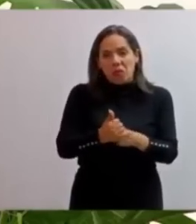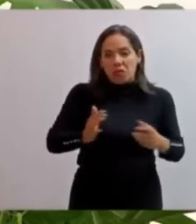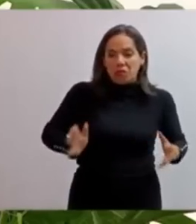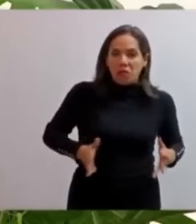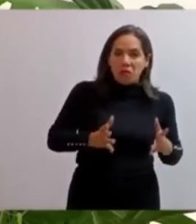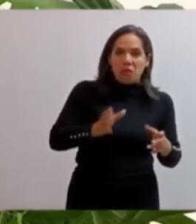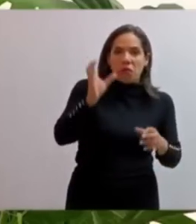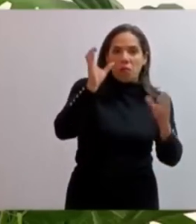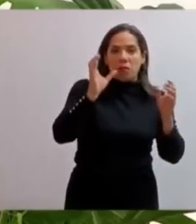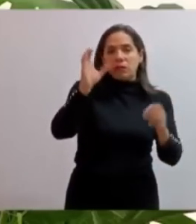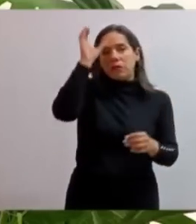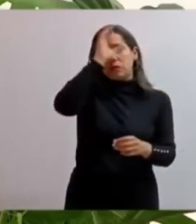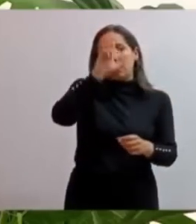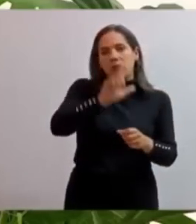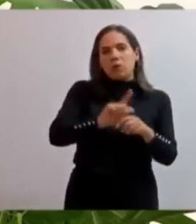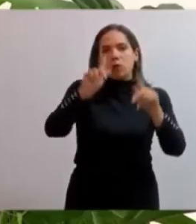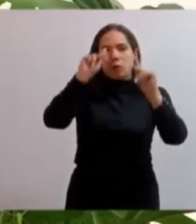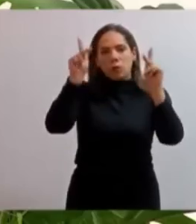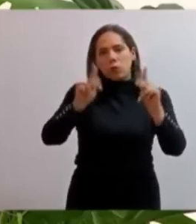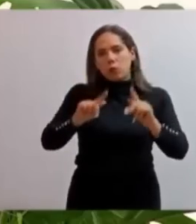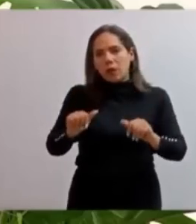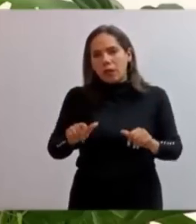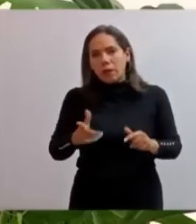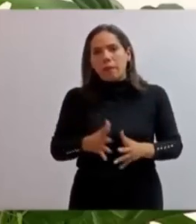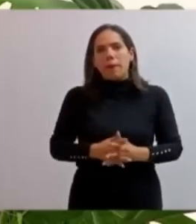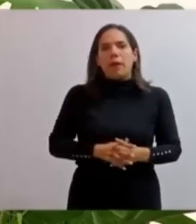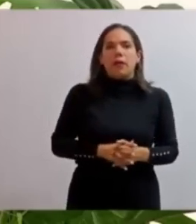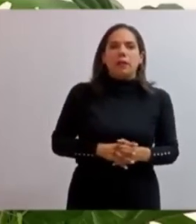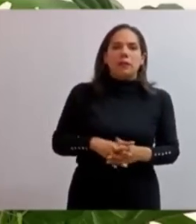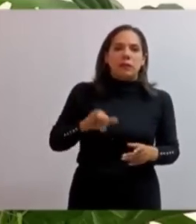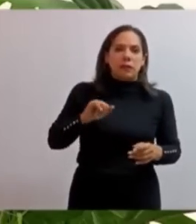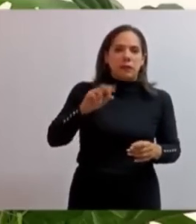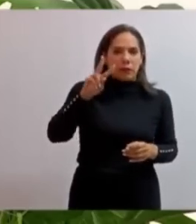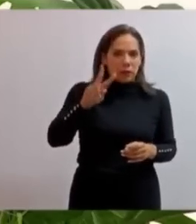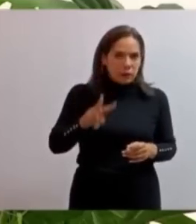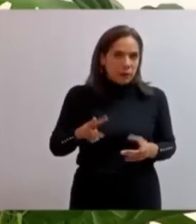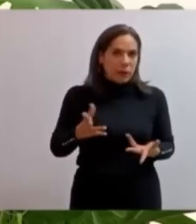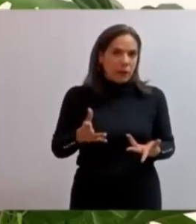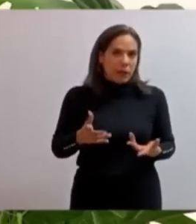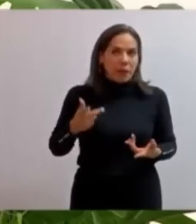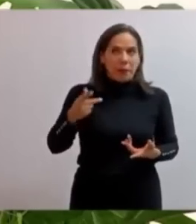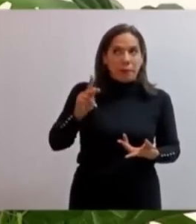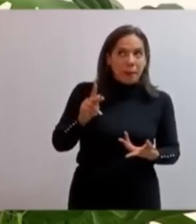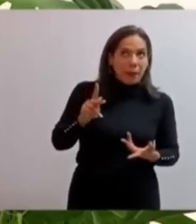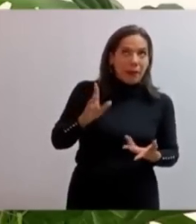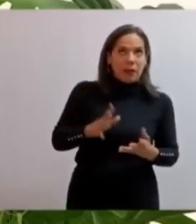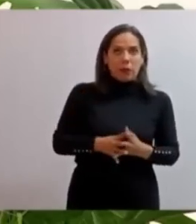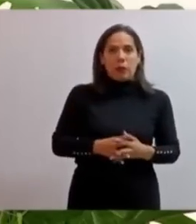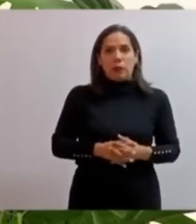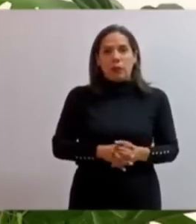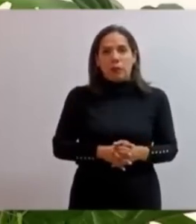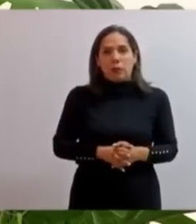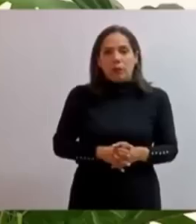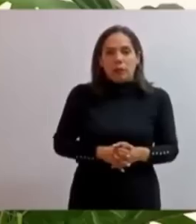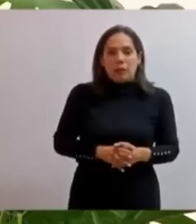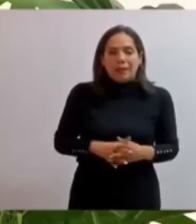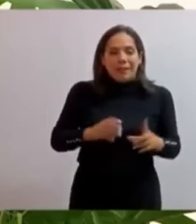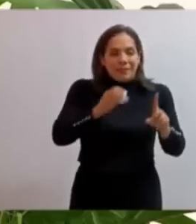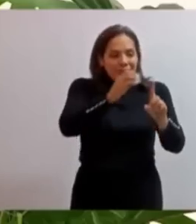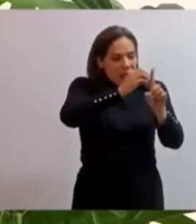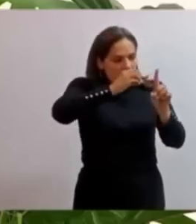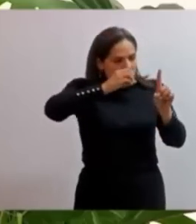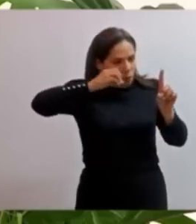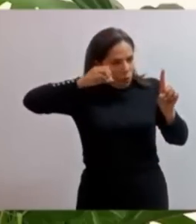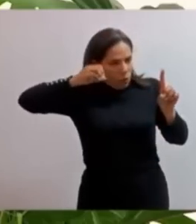una cultura de paz y análisis de las condiciones de violencia. Entonces, lo que esto